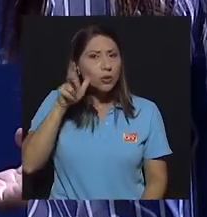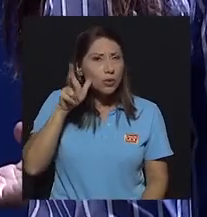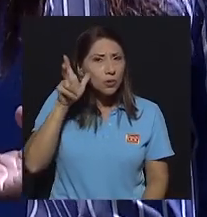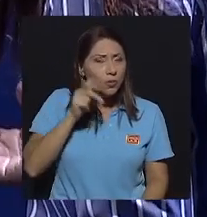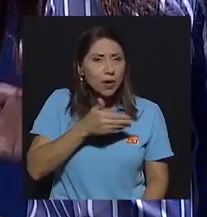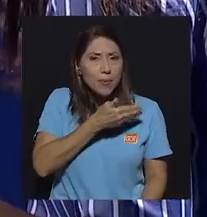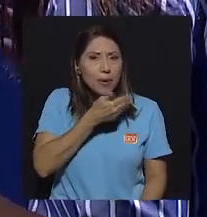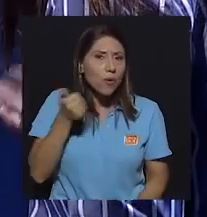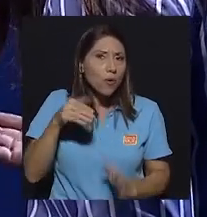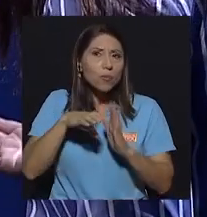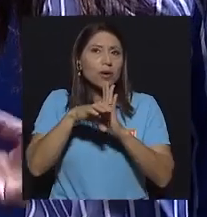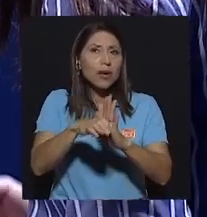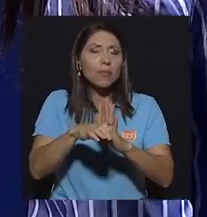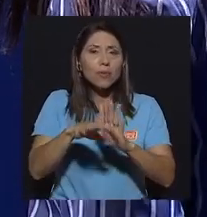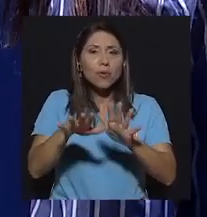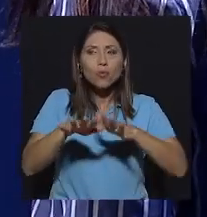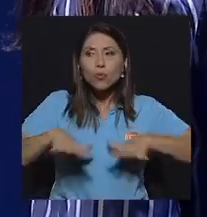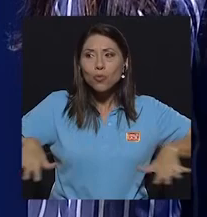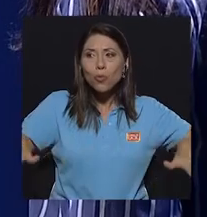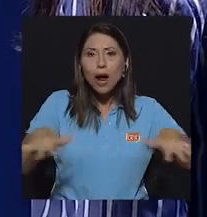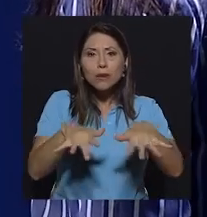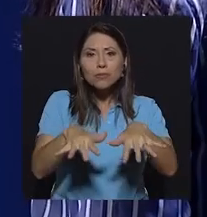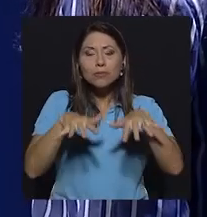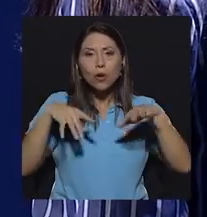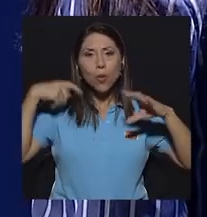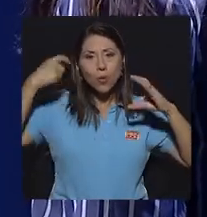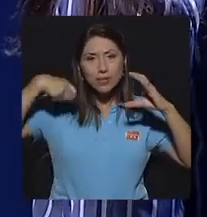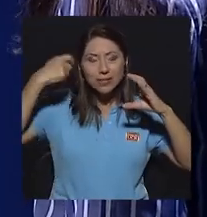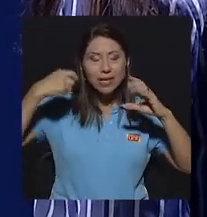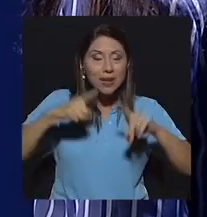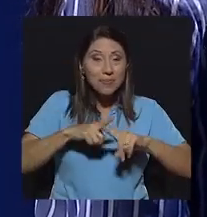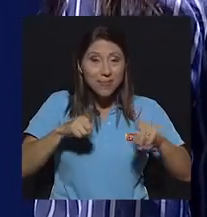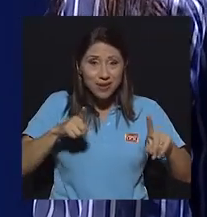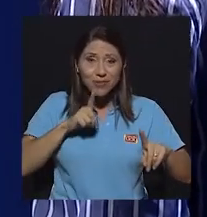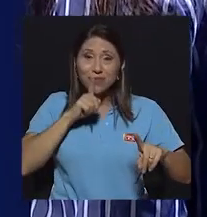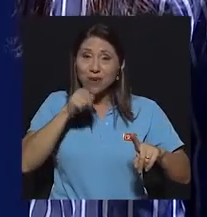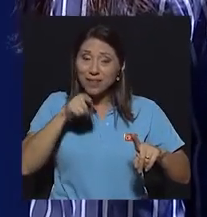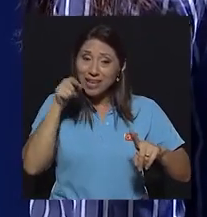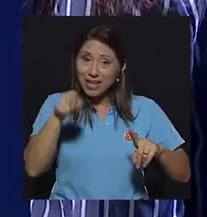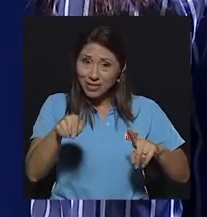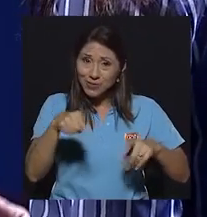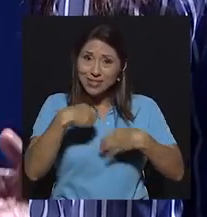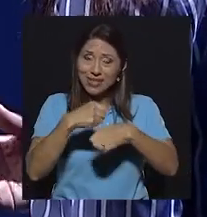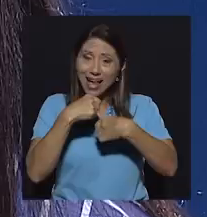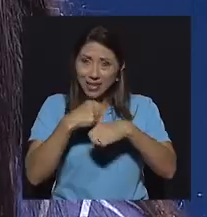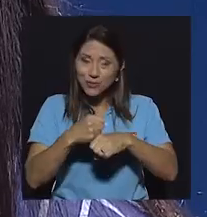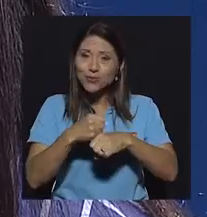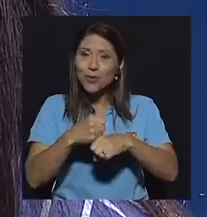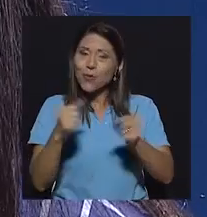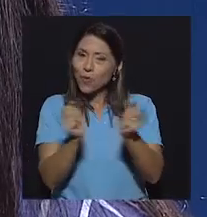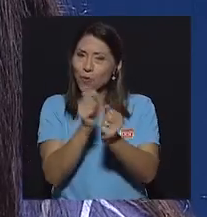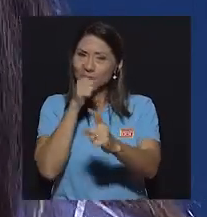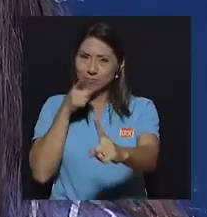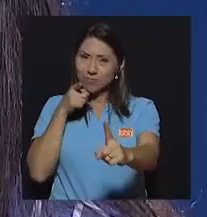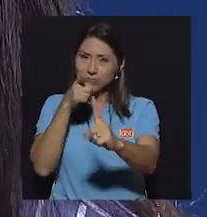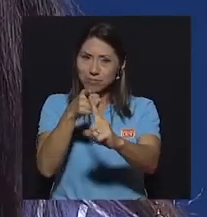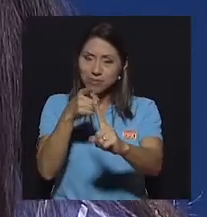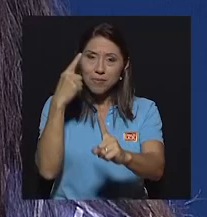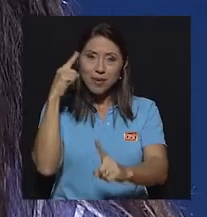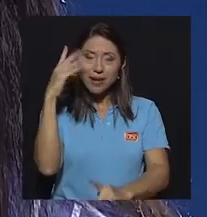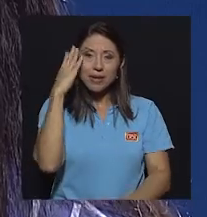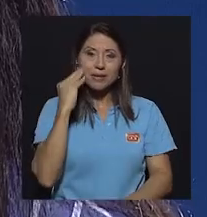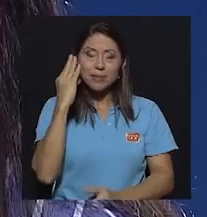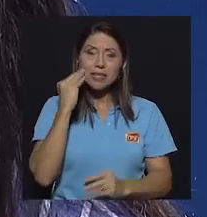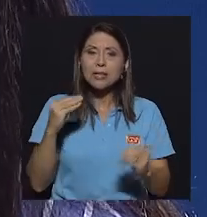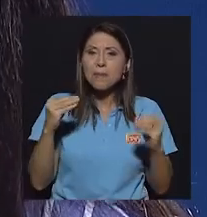en un ambiente como en el cine, ¿verdad? Pero que están hechos totalmente adrede para que la experiencia